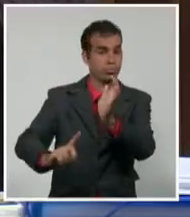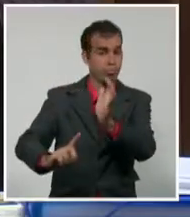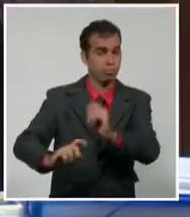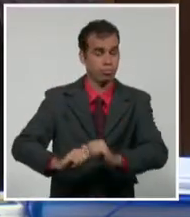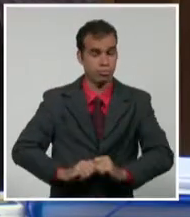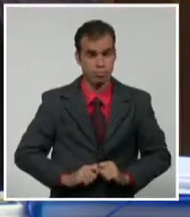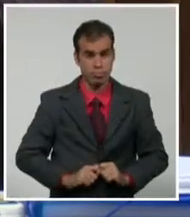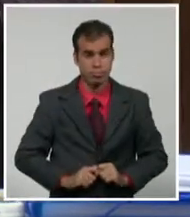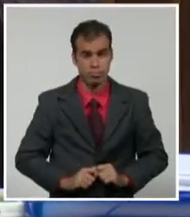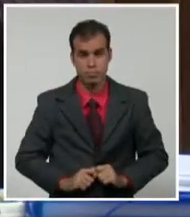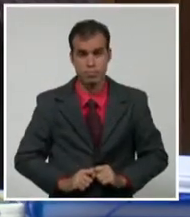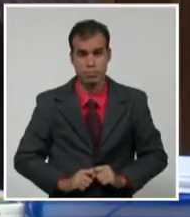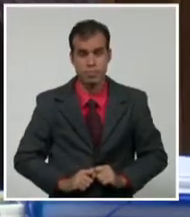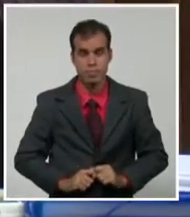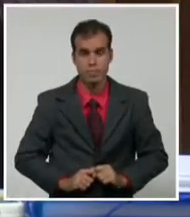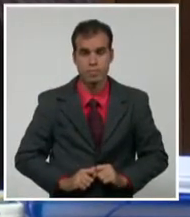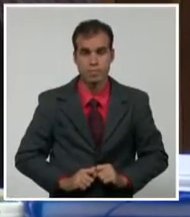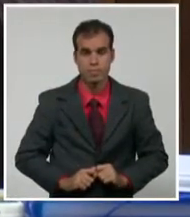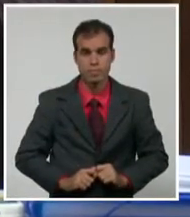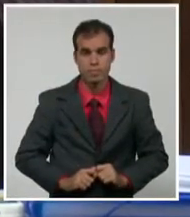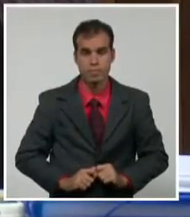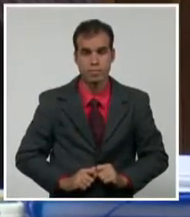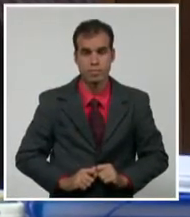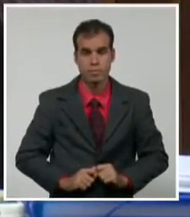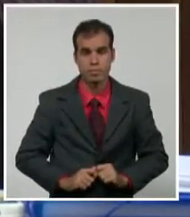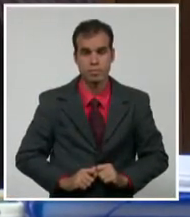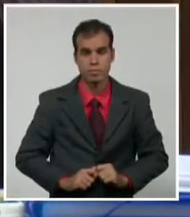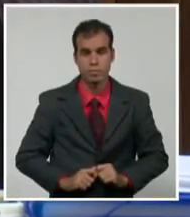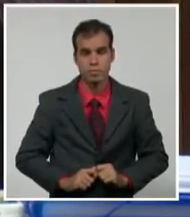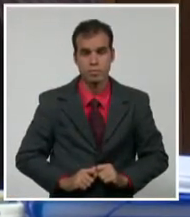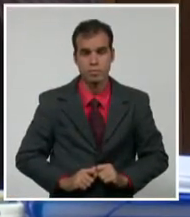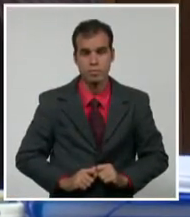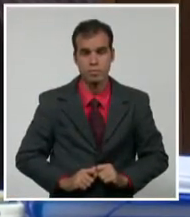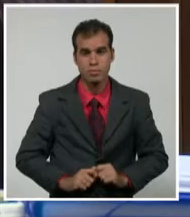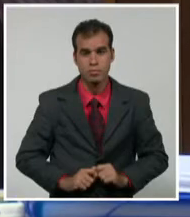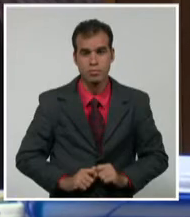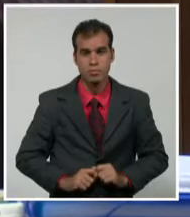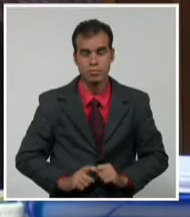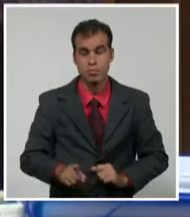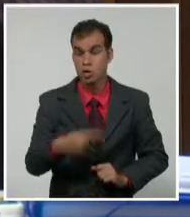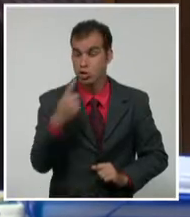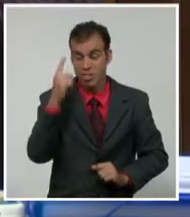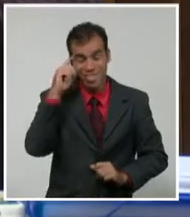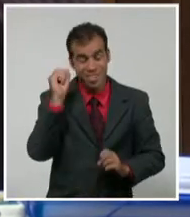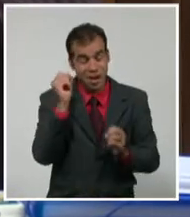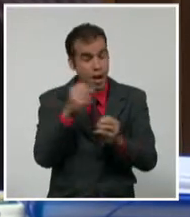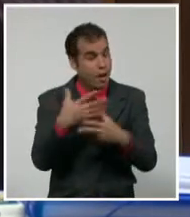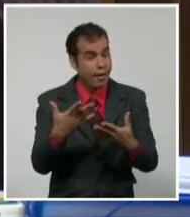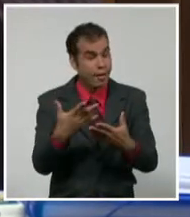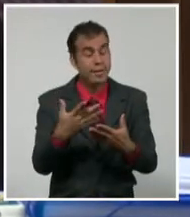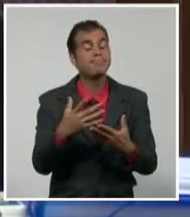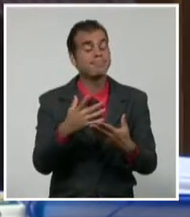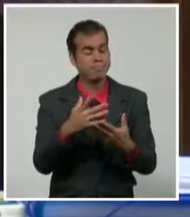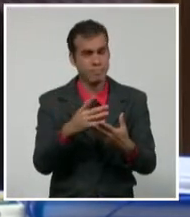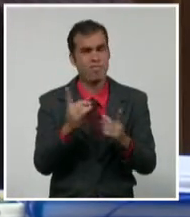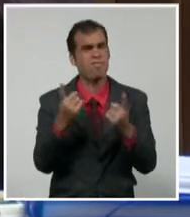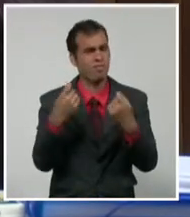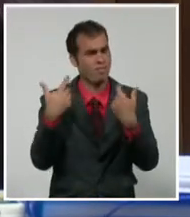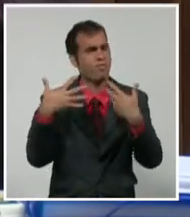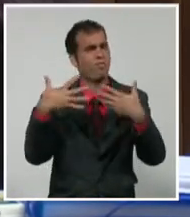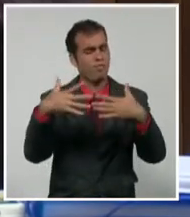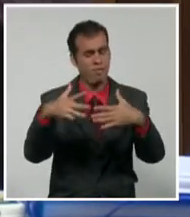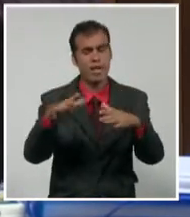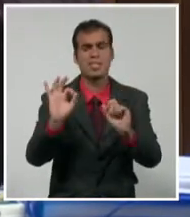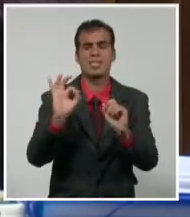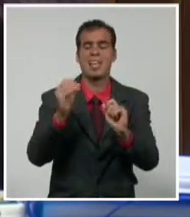que estar claro que estamos muy lentos de lograr el objetivo principal es satisfacer la necesidad de la